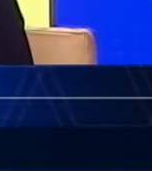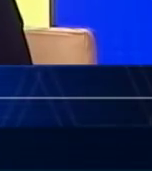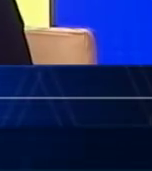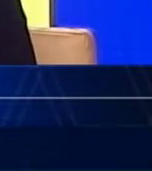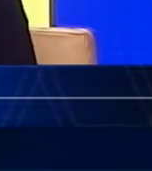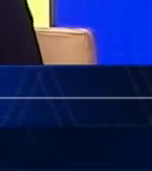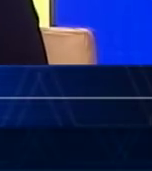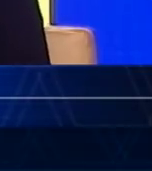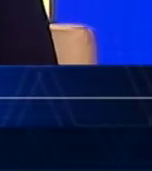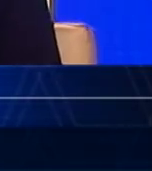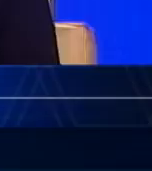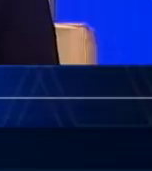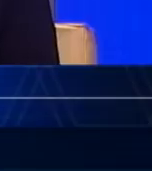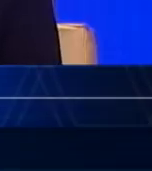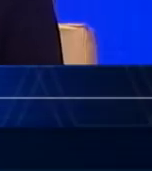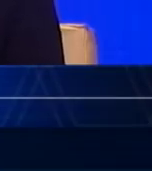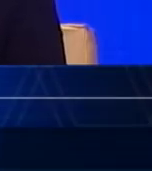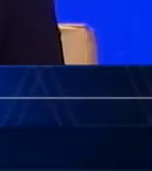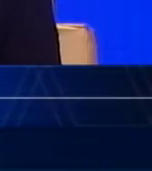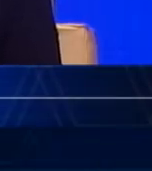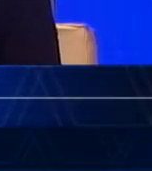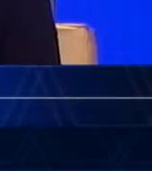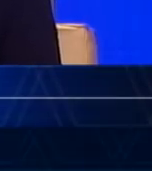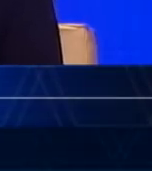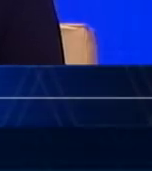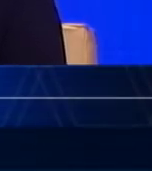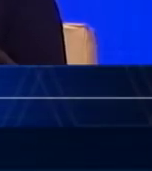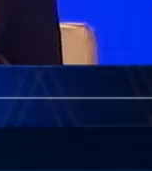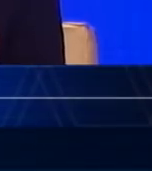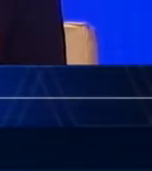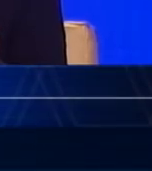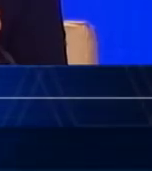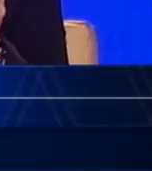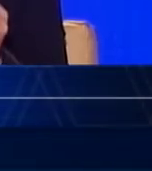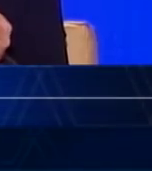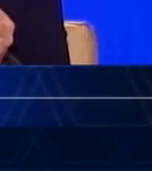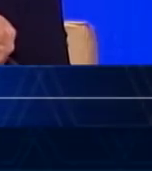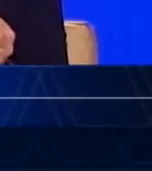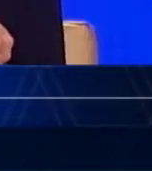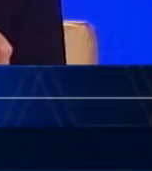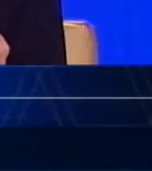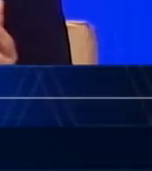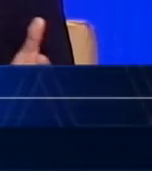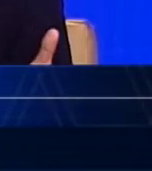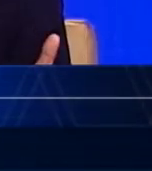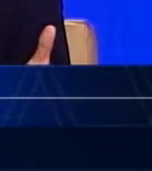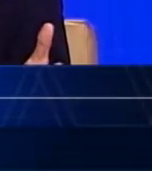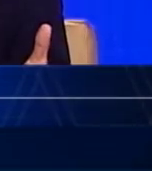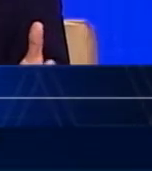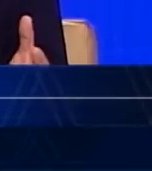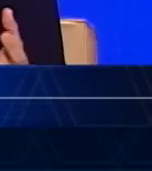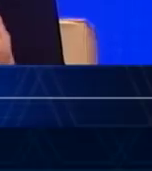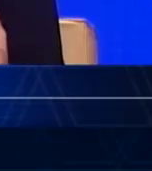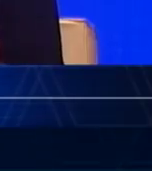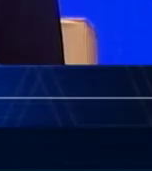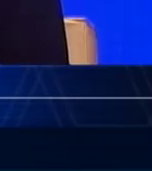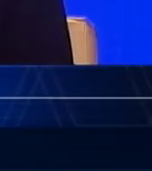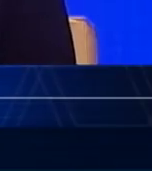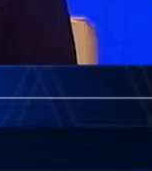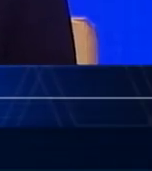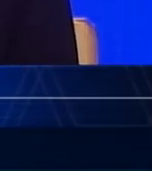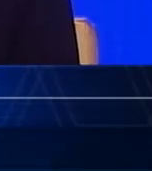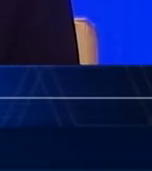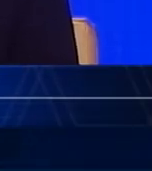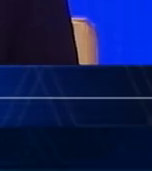yo soy funcionario a cargo de esta cartera, pero los artistas, cultores y creadores son los seres más sensibles de la sociedad y tienen capacidad